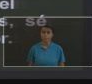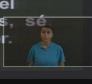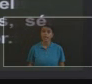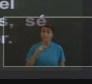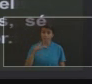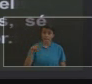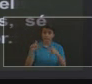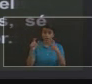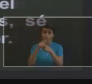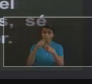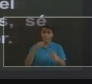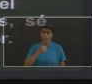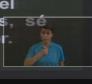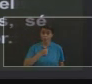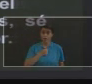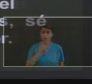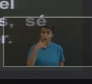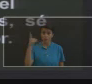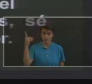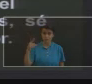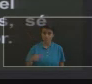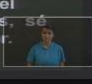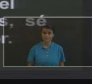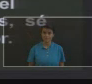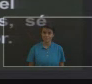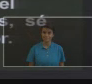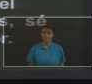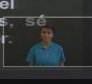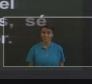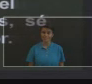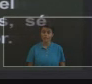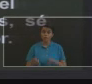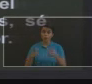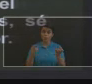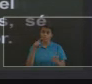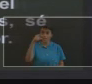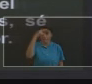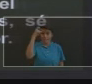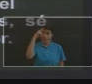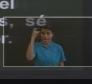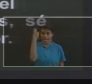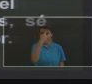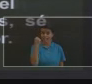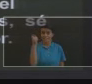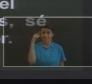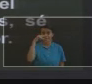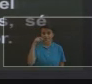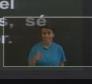diga así como que si usted fuera el publicano, como si usted trabajara en la sal.